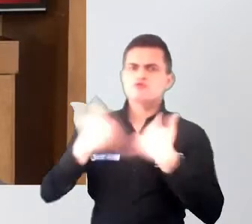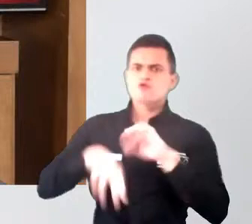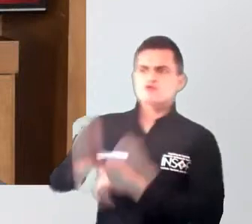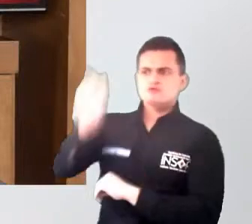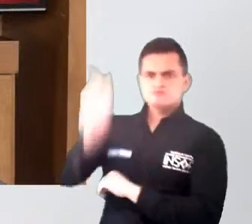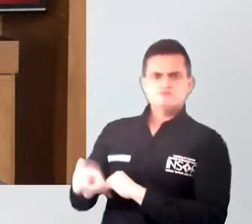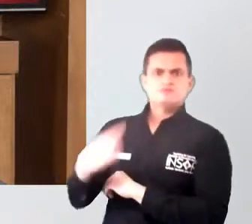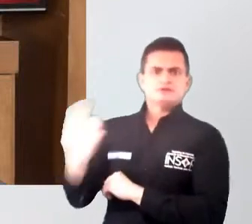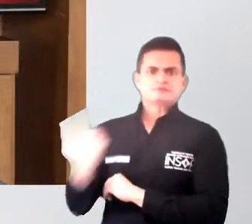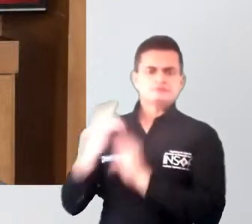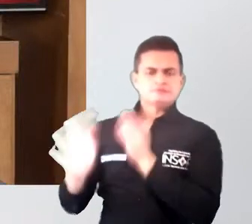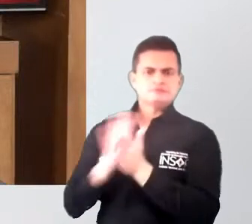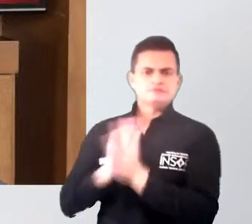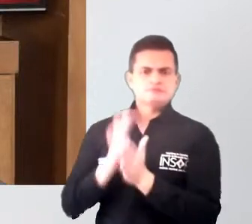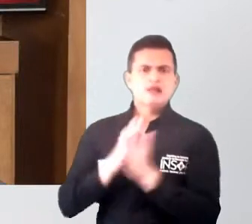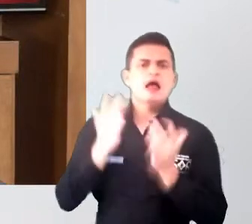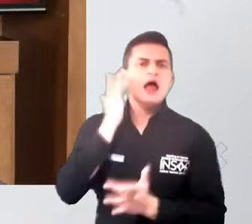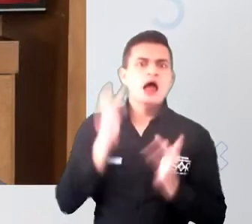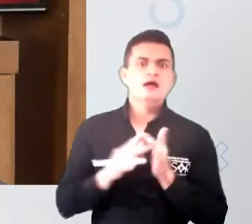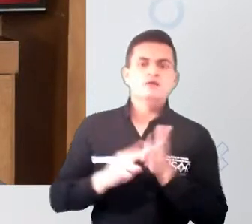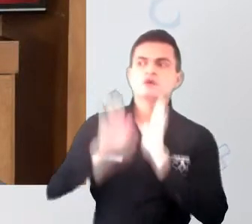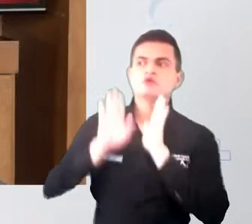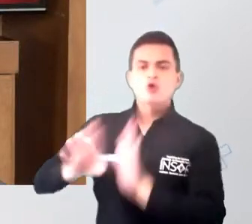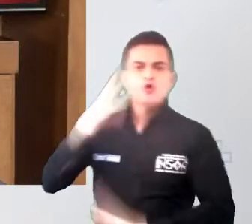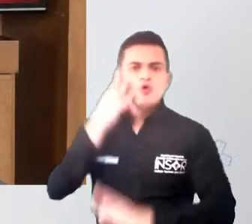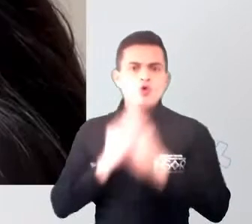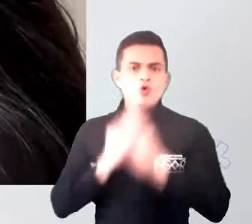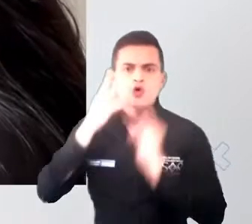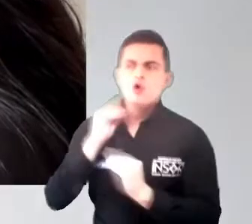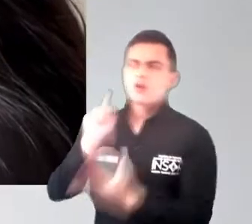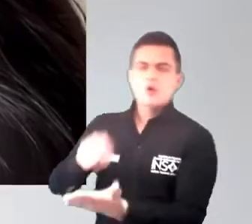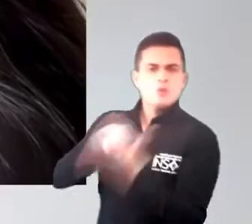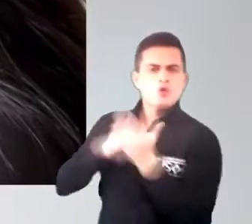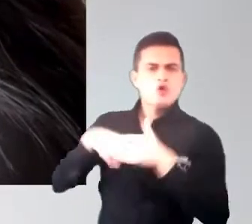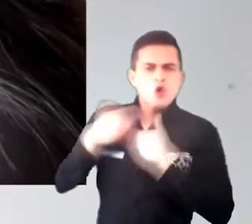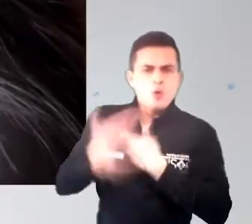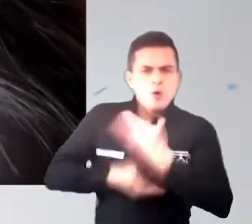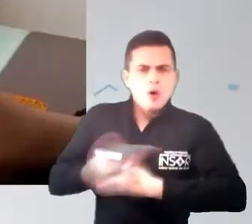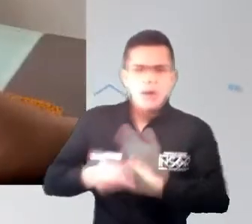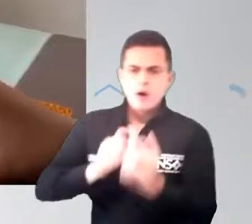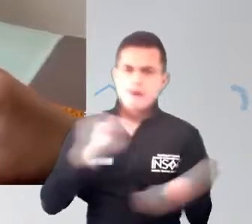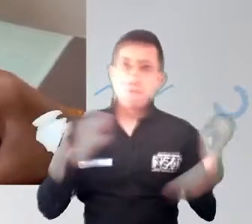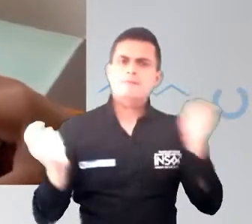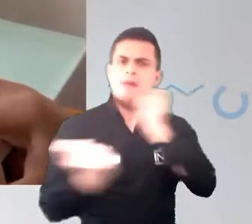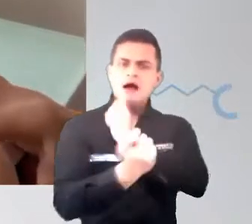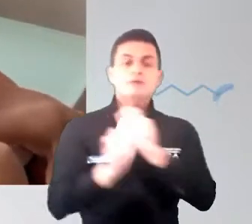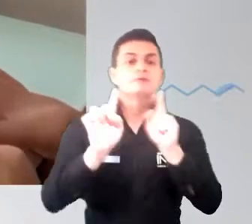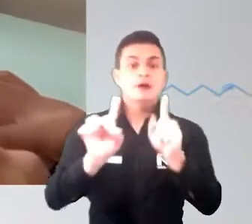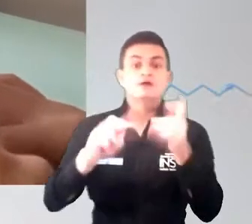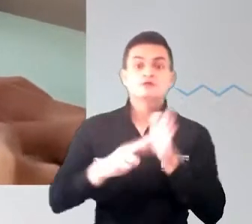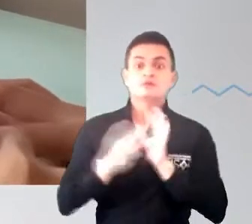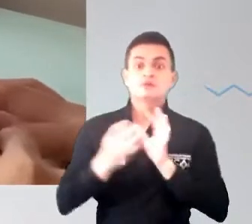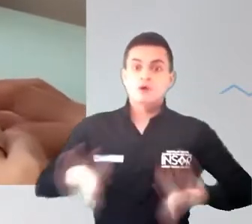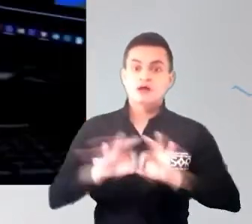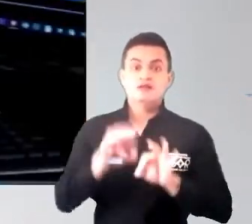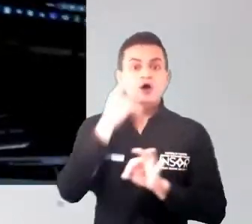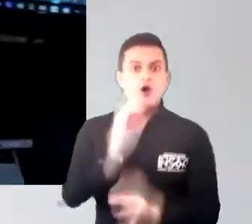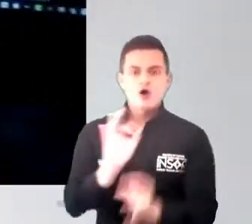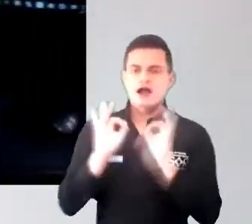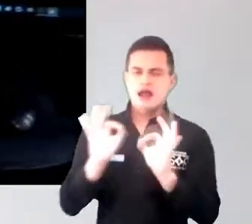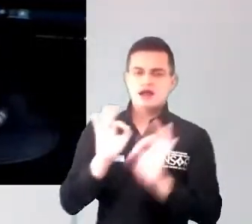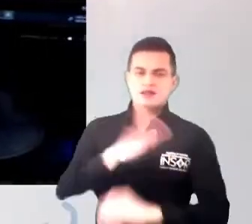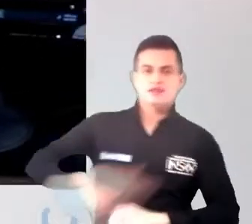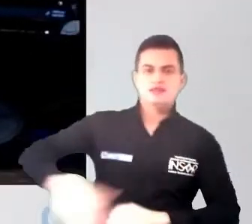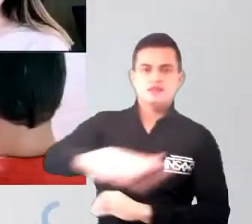sobre todo vienen a Colombia desde su experiencia a mostrarnos cómo poder hacer esta transformación sin perder de vista la calidad, teniendo uso